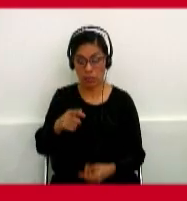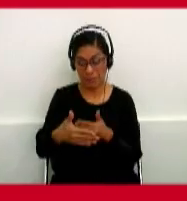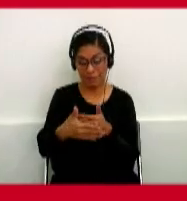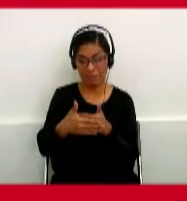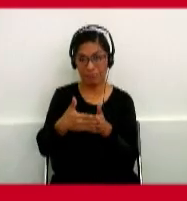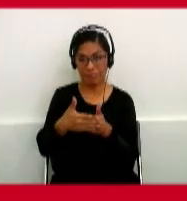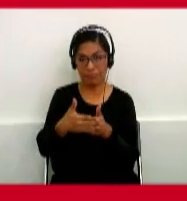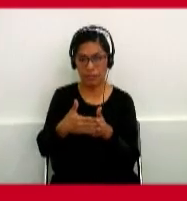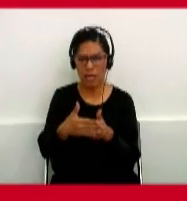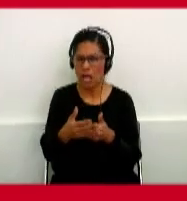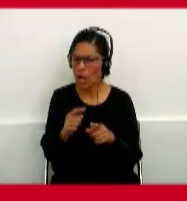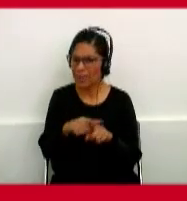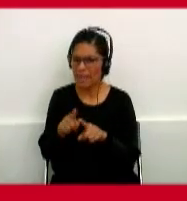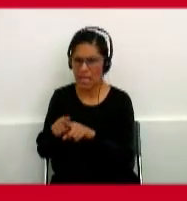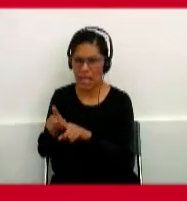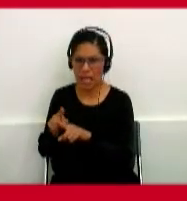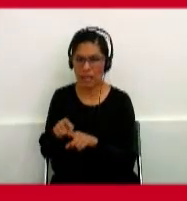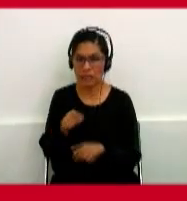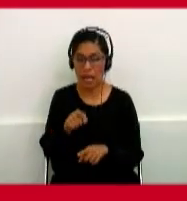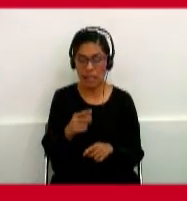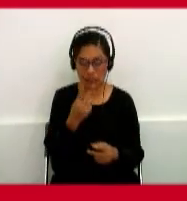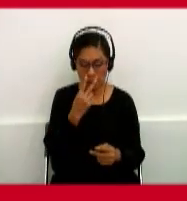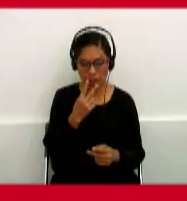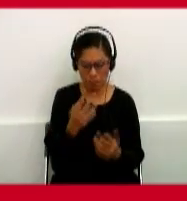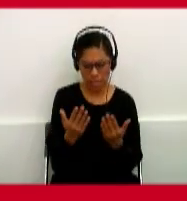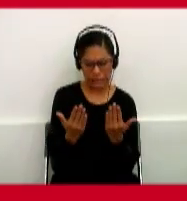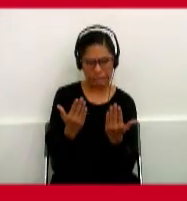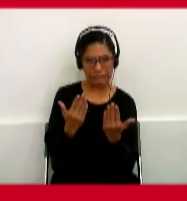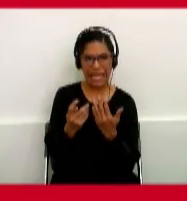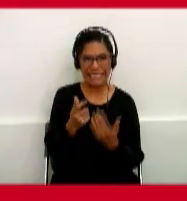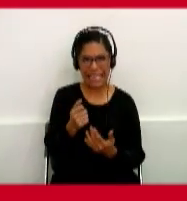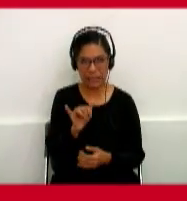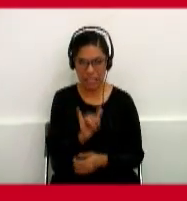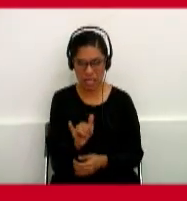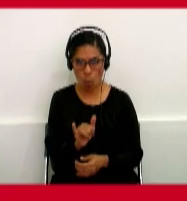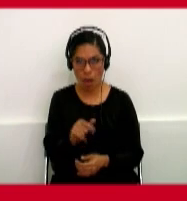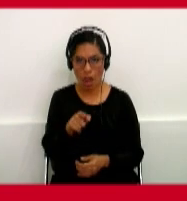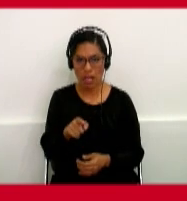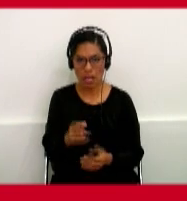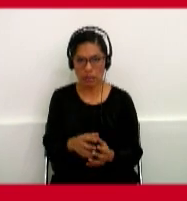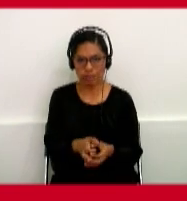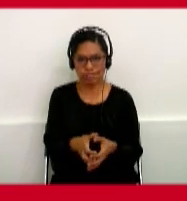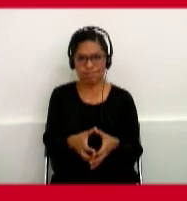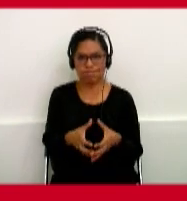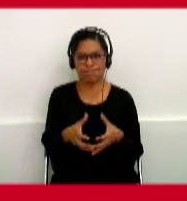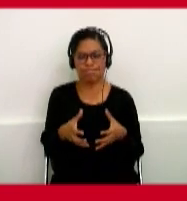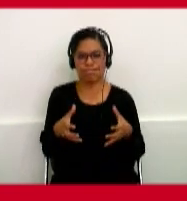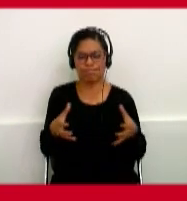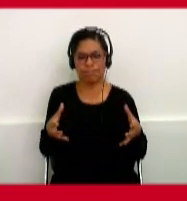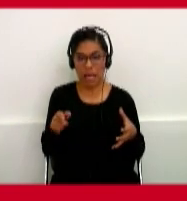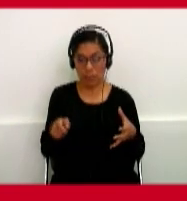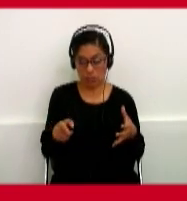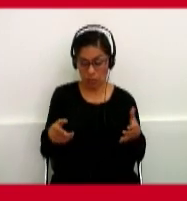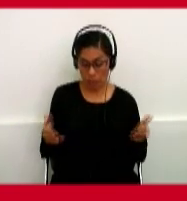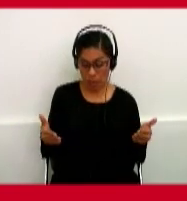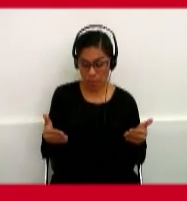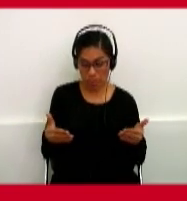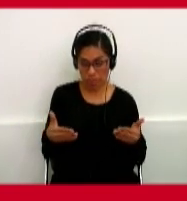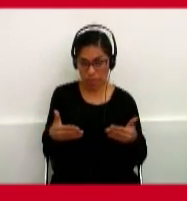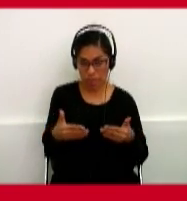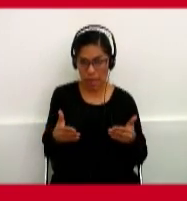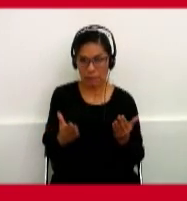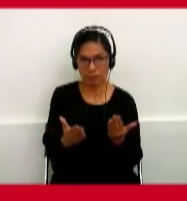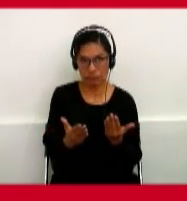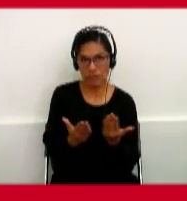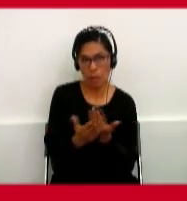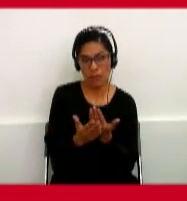con el factor de seguridad. Los dos tienen parecidos factores de seguridad y en temas de volumen de superficie falla no estamos muy alejados.